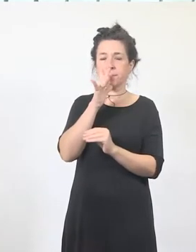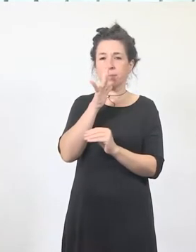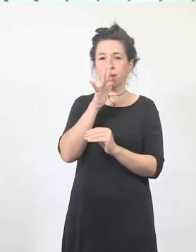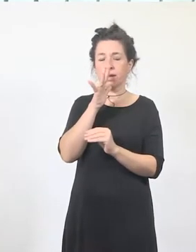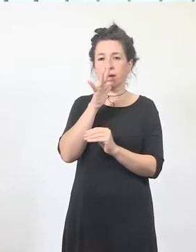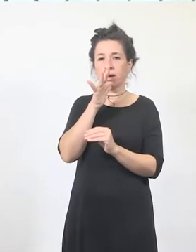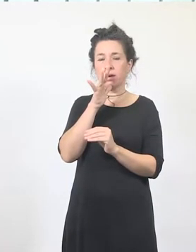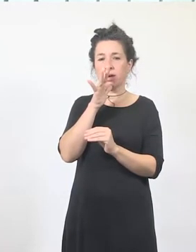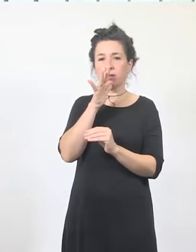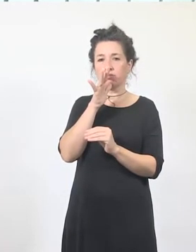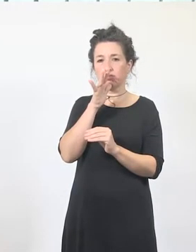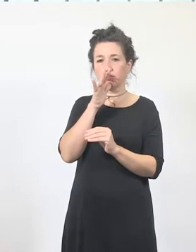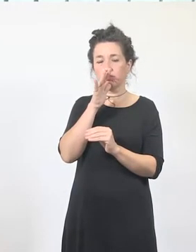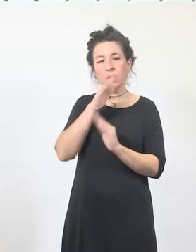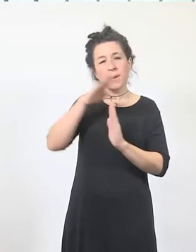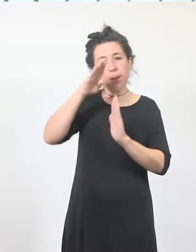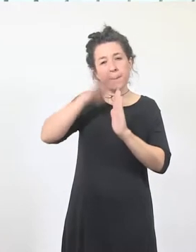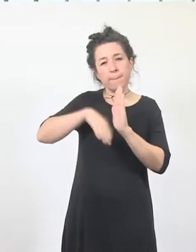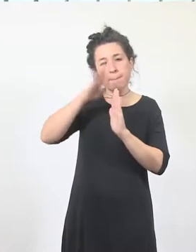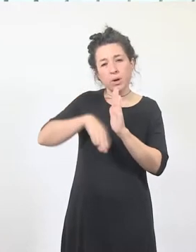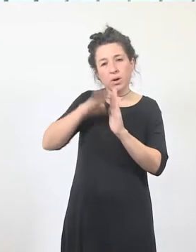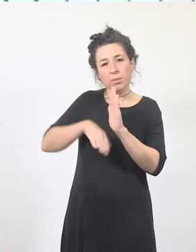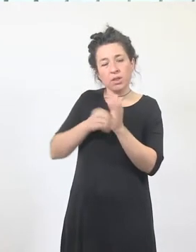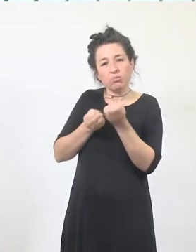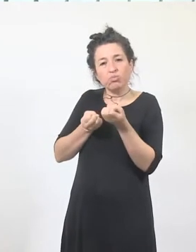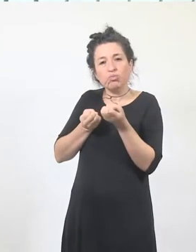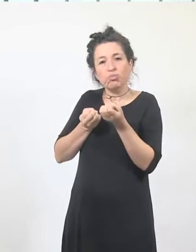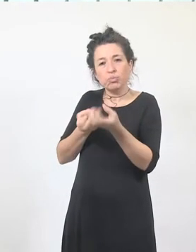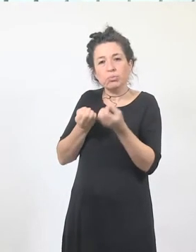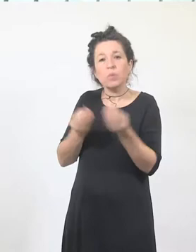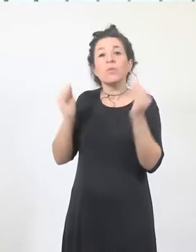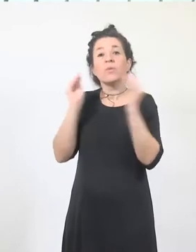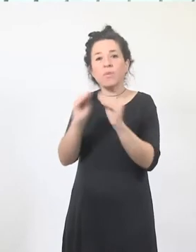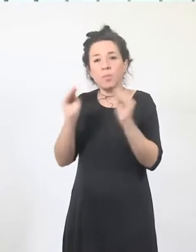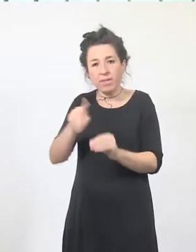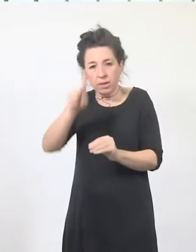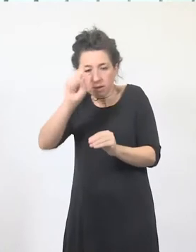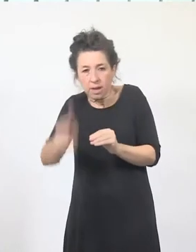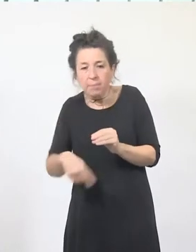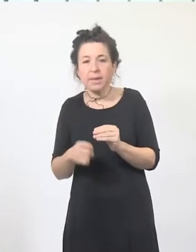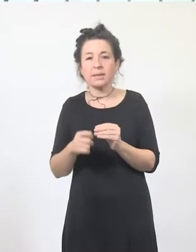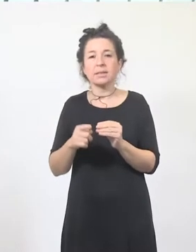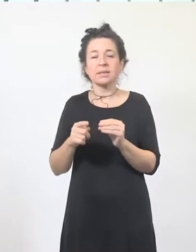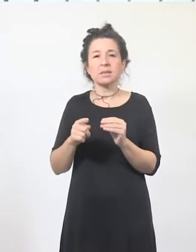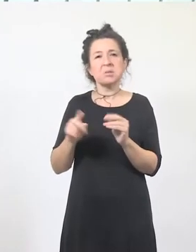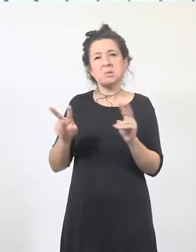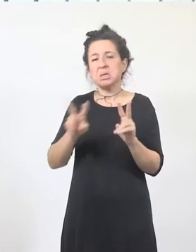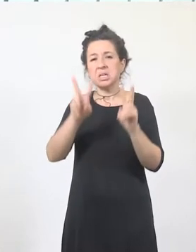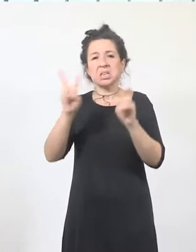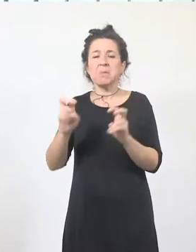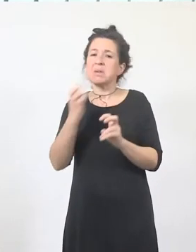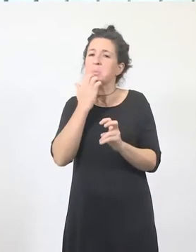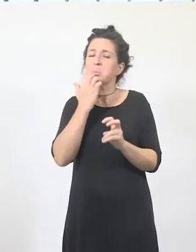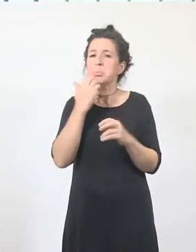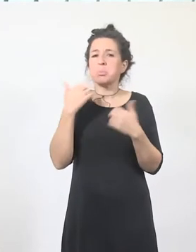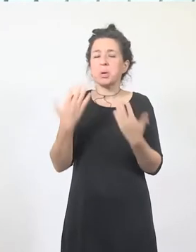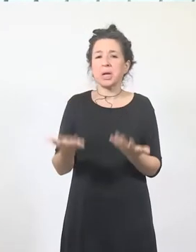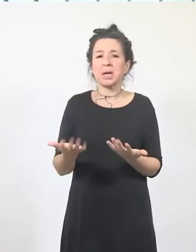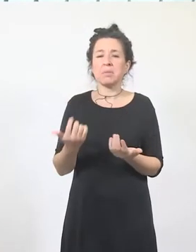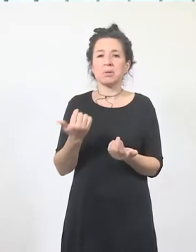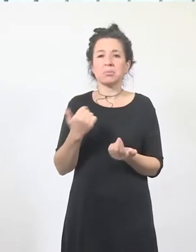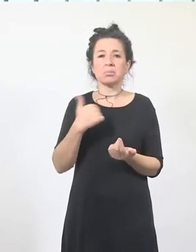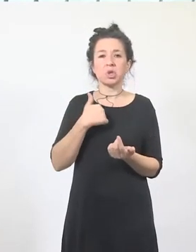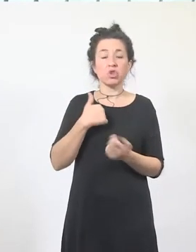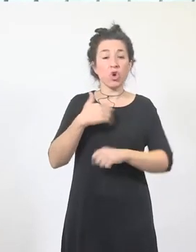Ahora estamos desarrollando muchos programas de información, de formación también, sobre temas como, por ejemplo,